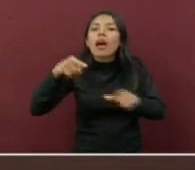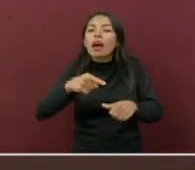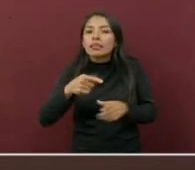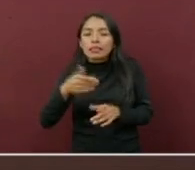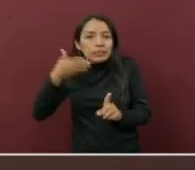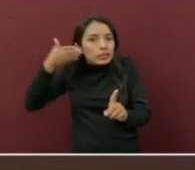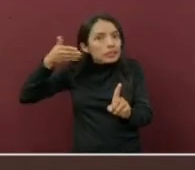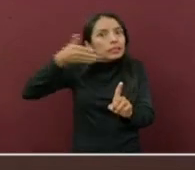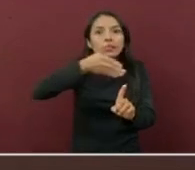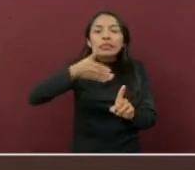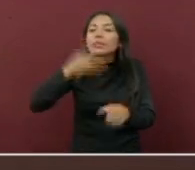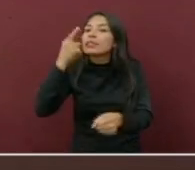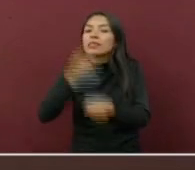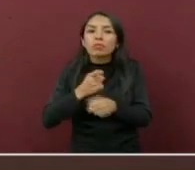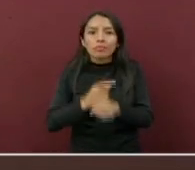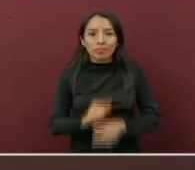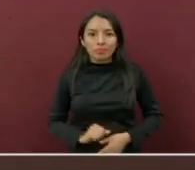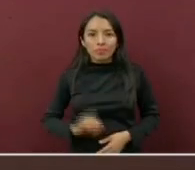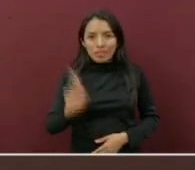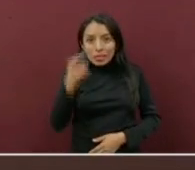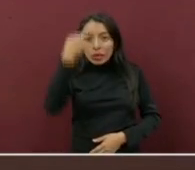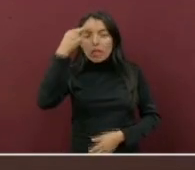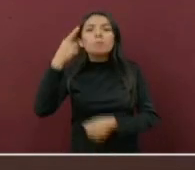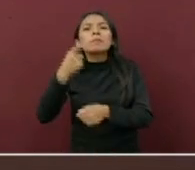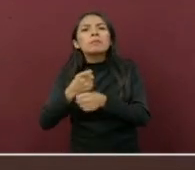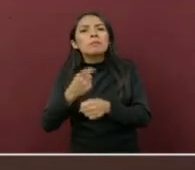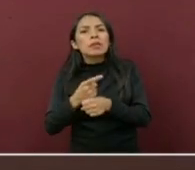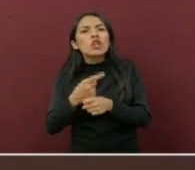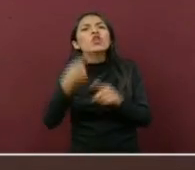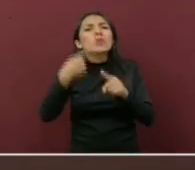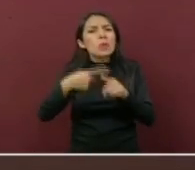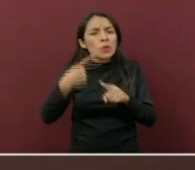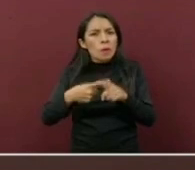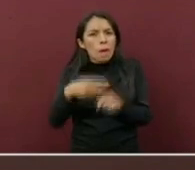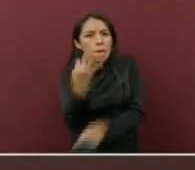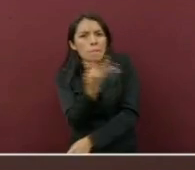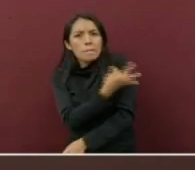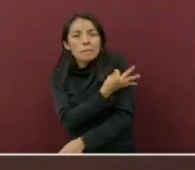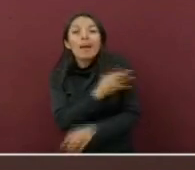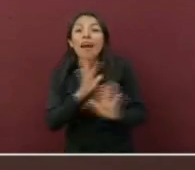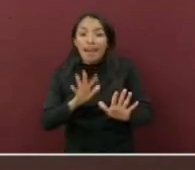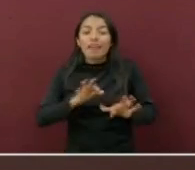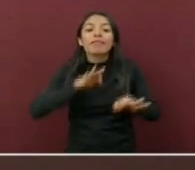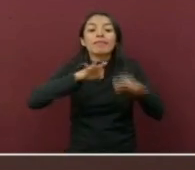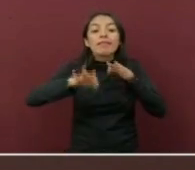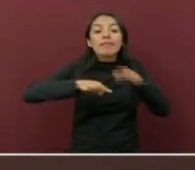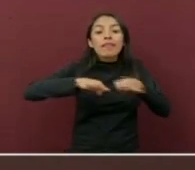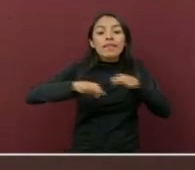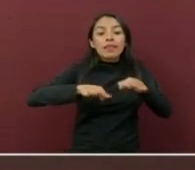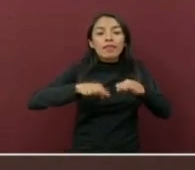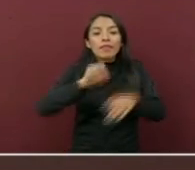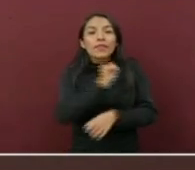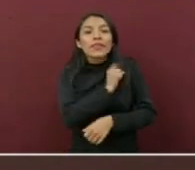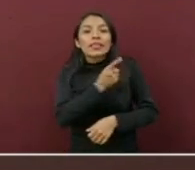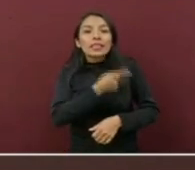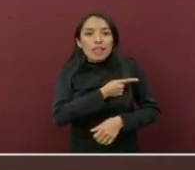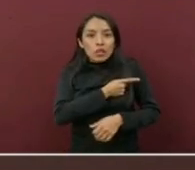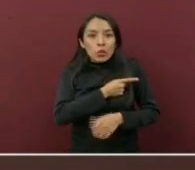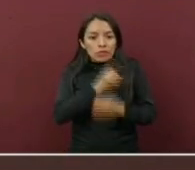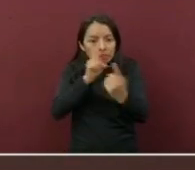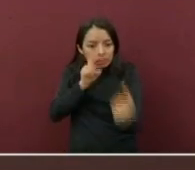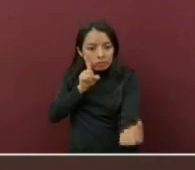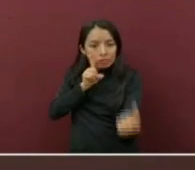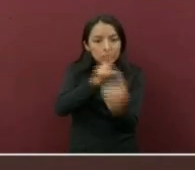que primero se comenzó a vacunar a los trabajadores de la salud de la primera línea primera línea de